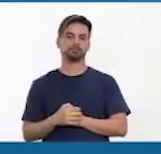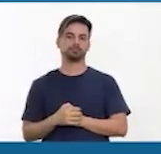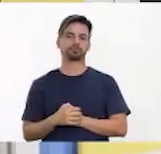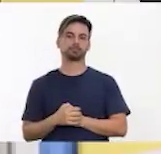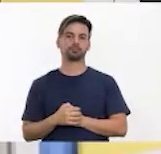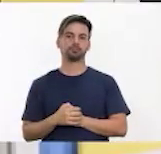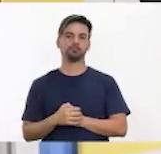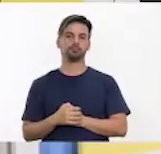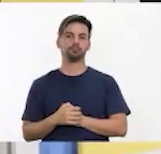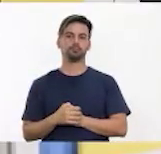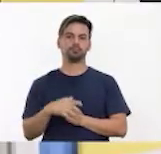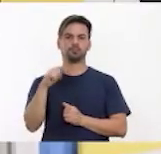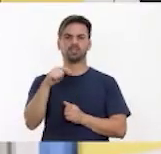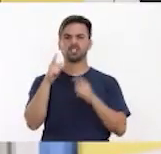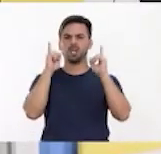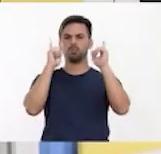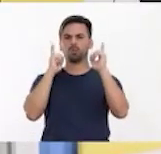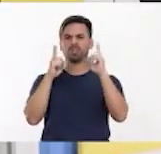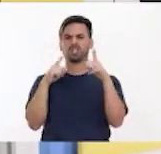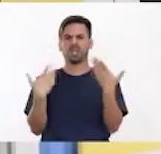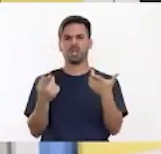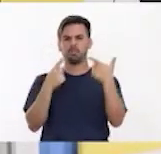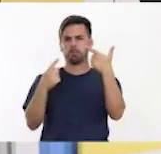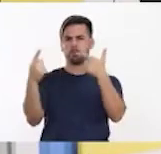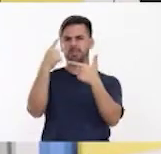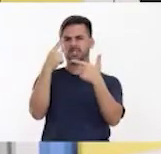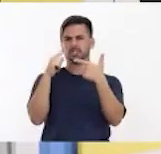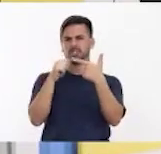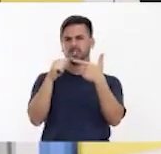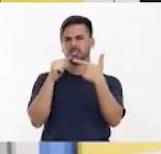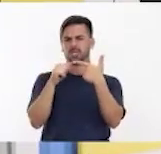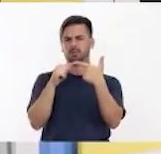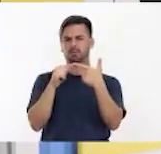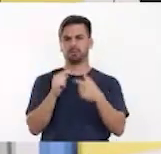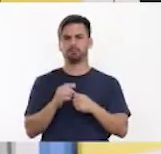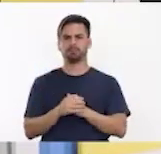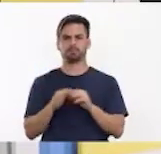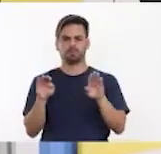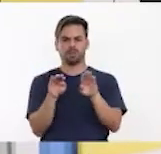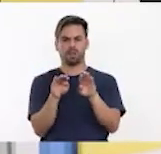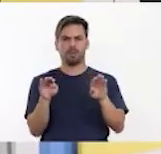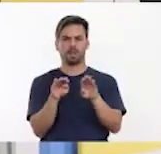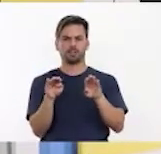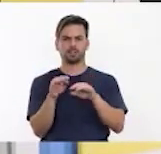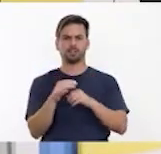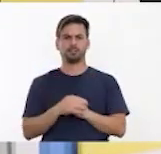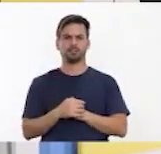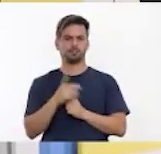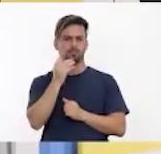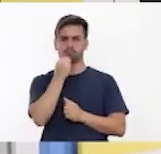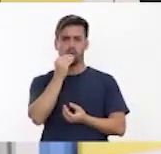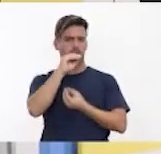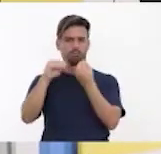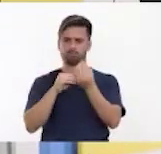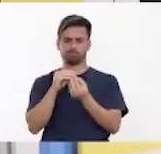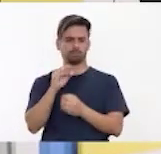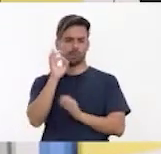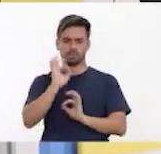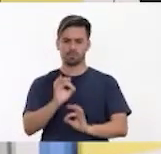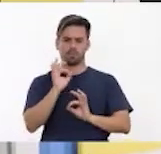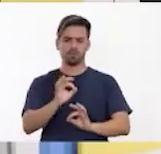La política exterior de la Revolución Cubana es una política basada en principios. Principios que son